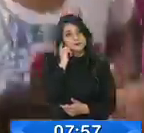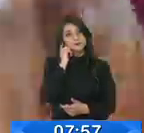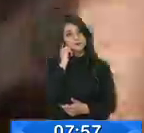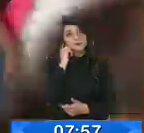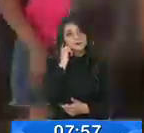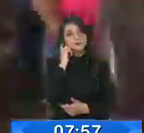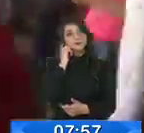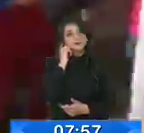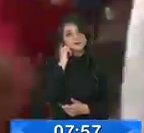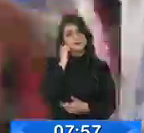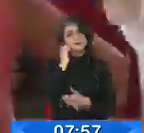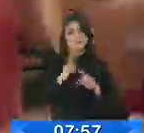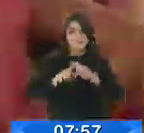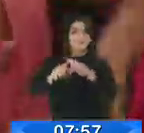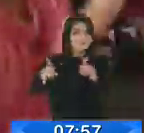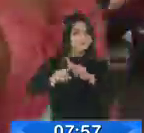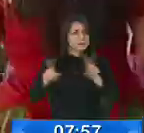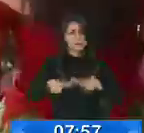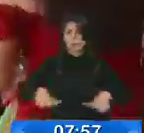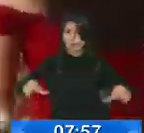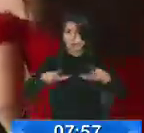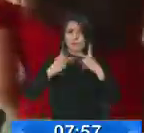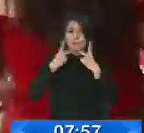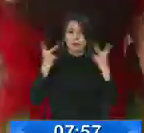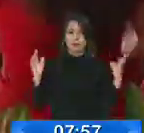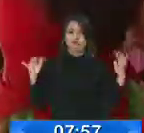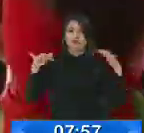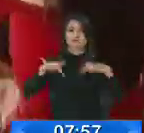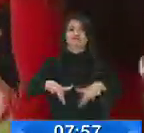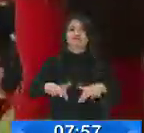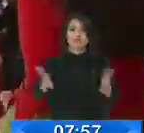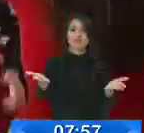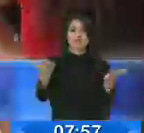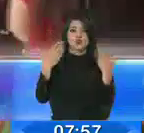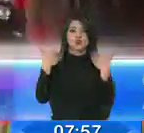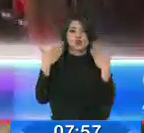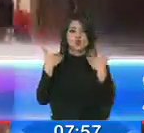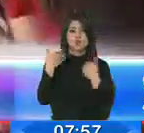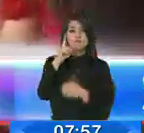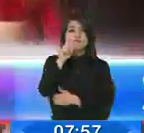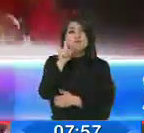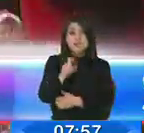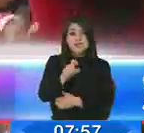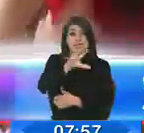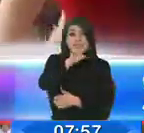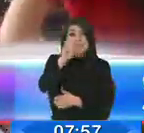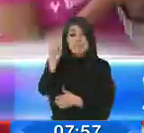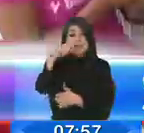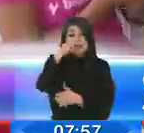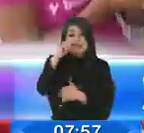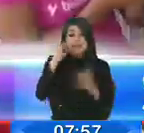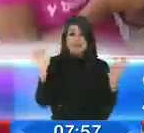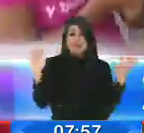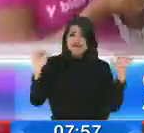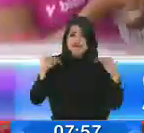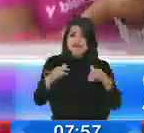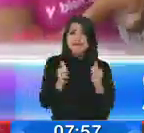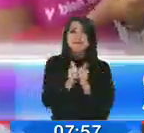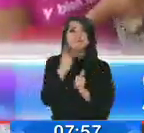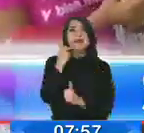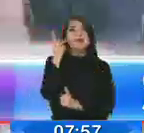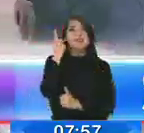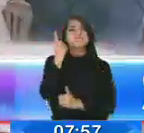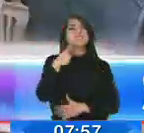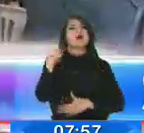Llegaron de diferentes sectores populares de Guayaquil. Eran más de 1,500 niños que arribaron acompañados de sus padres para